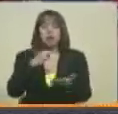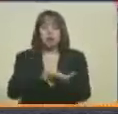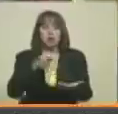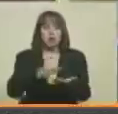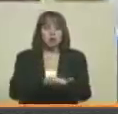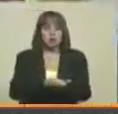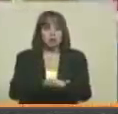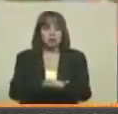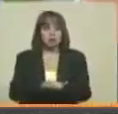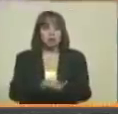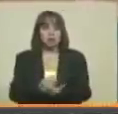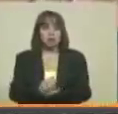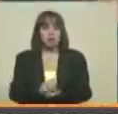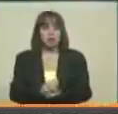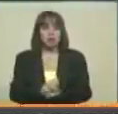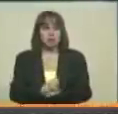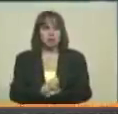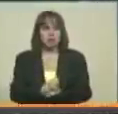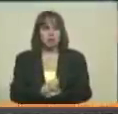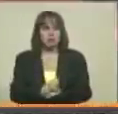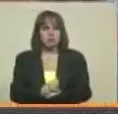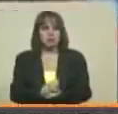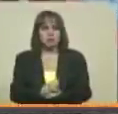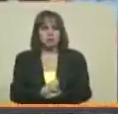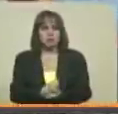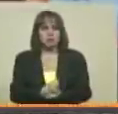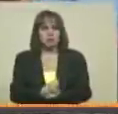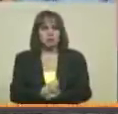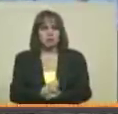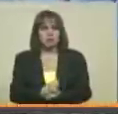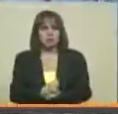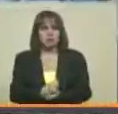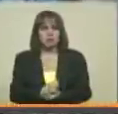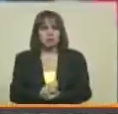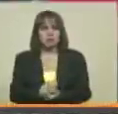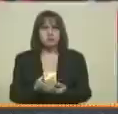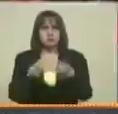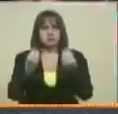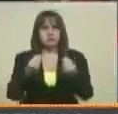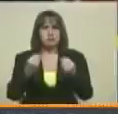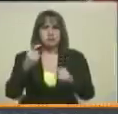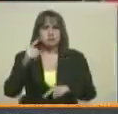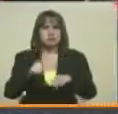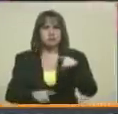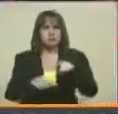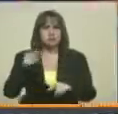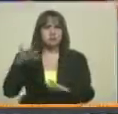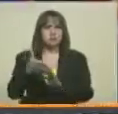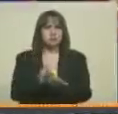pueblo. Esa es la solución. No hay otra, esa es la solución.